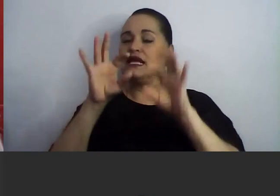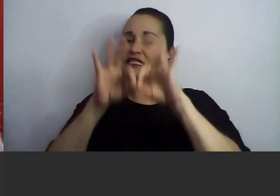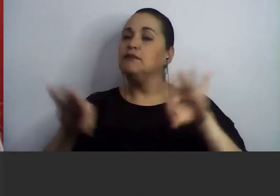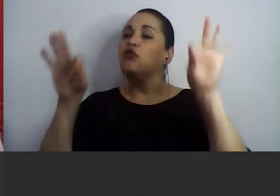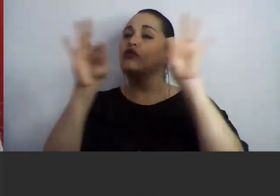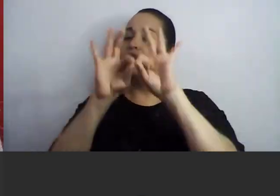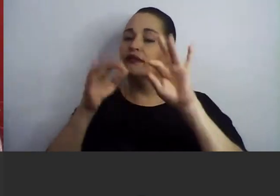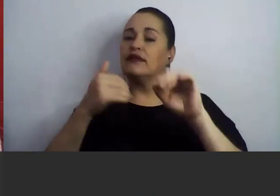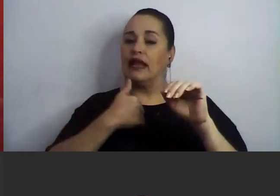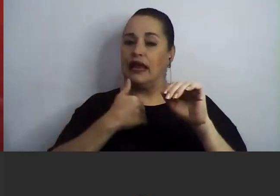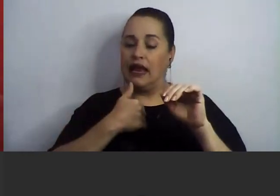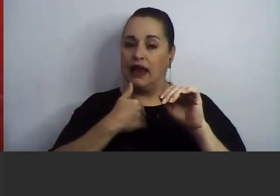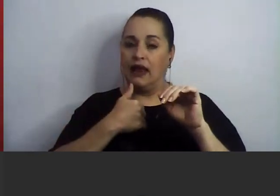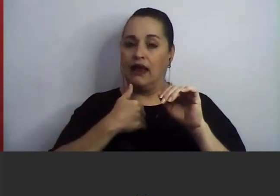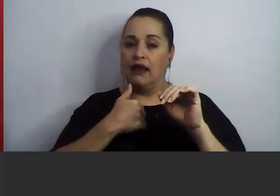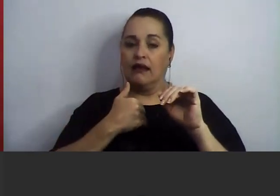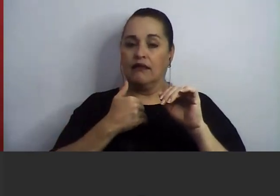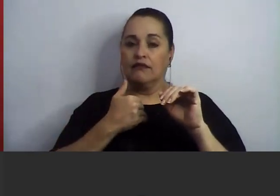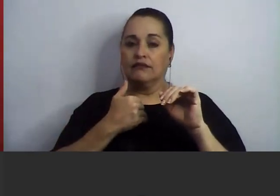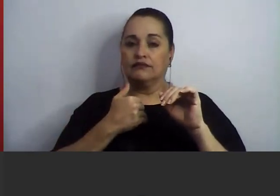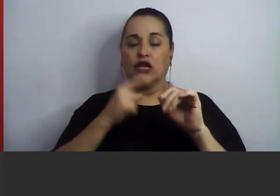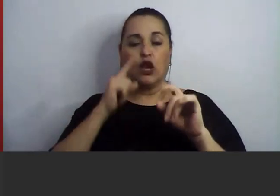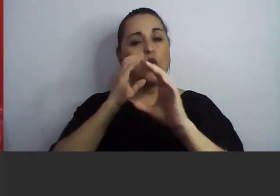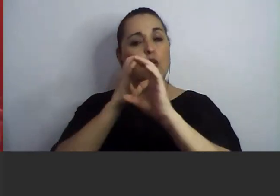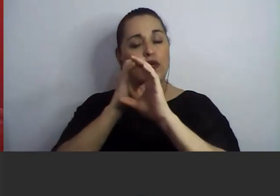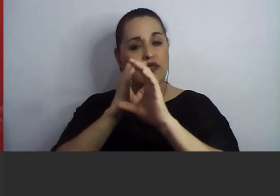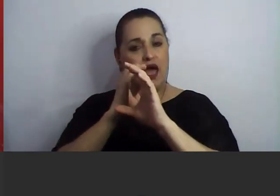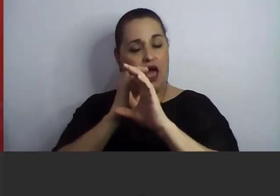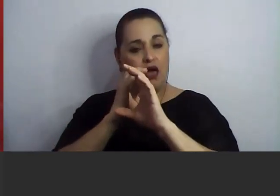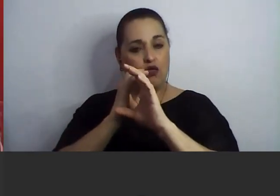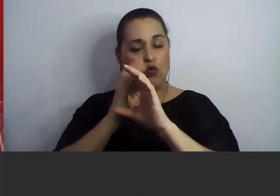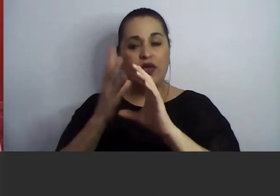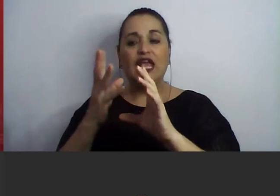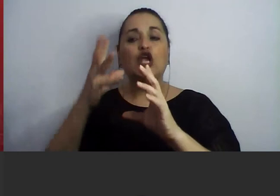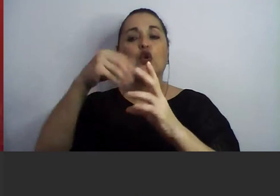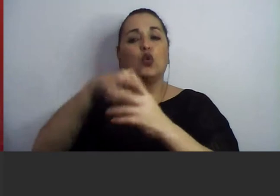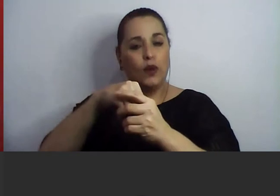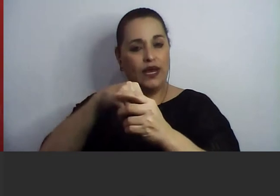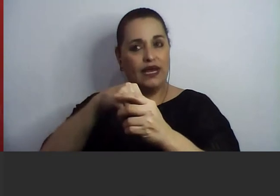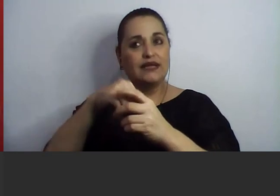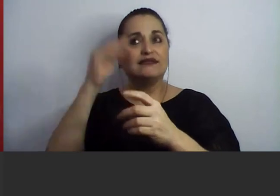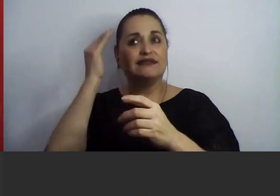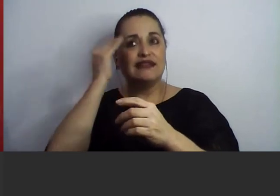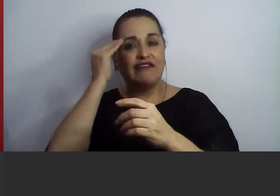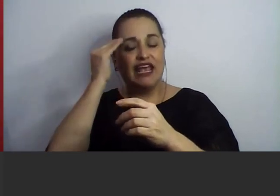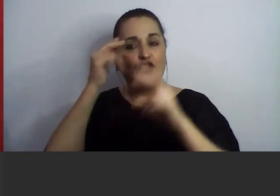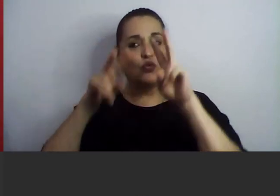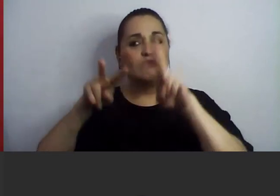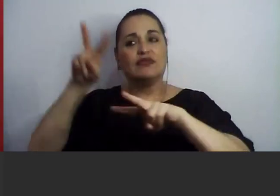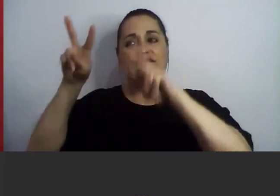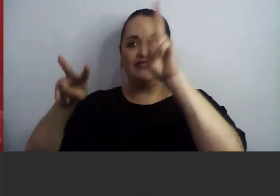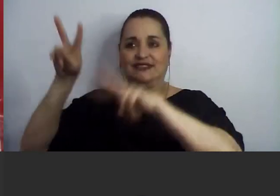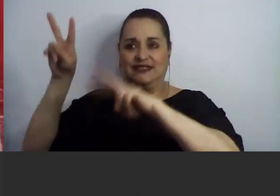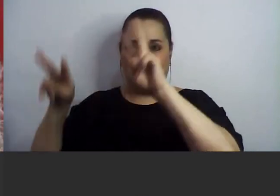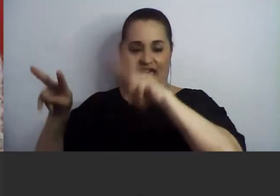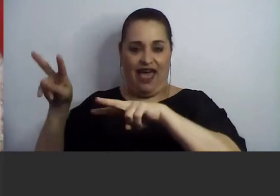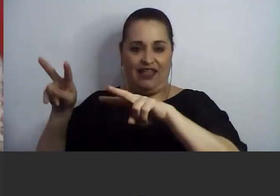tengamos el cuidado de incluir considerando la diversidad como ya